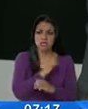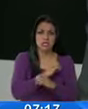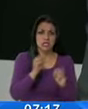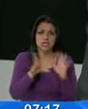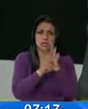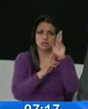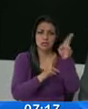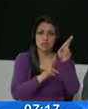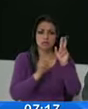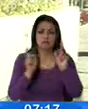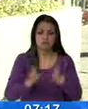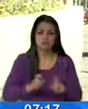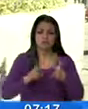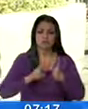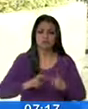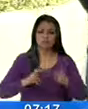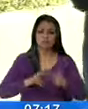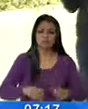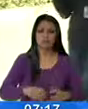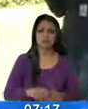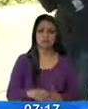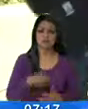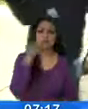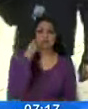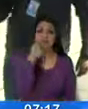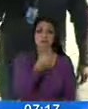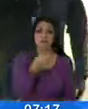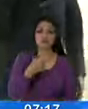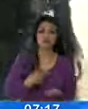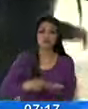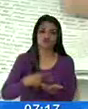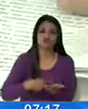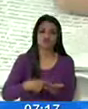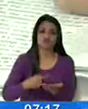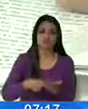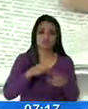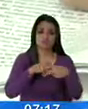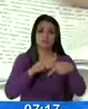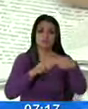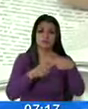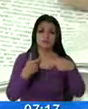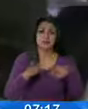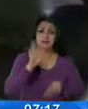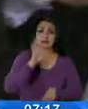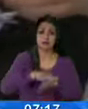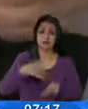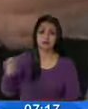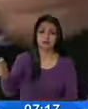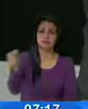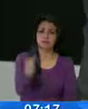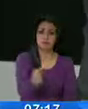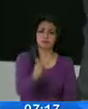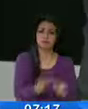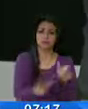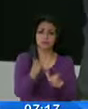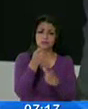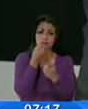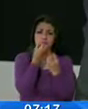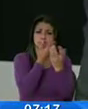infracción penal, se abre una investigación. Que la Fiscalía analizará los casos y que ha llamado ya a rendir versión a los involucrados. De